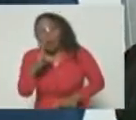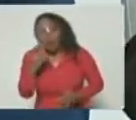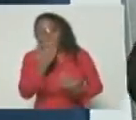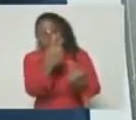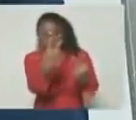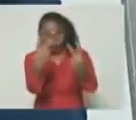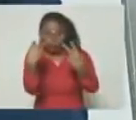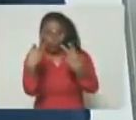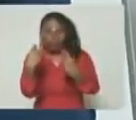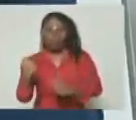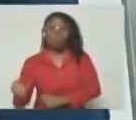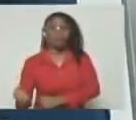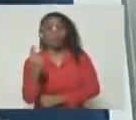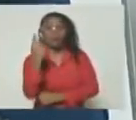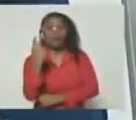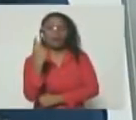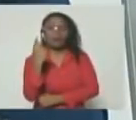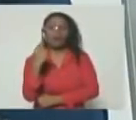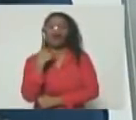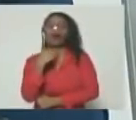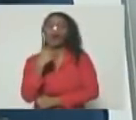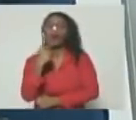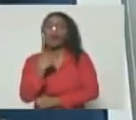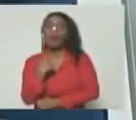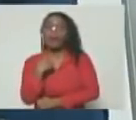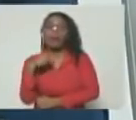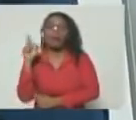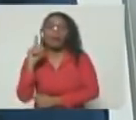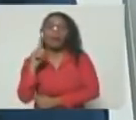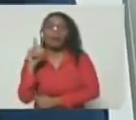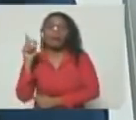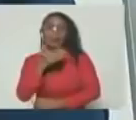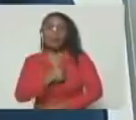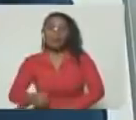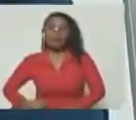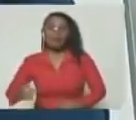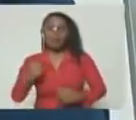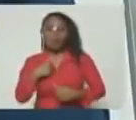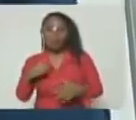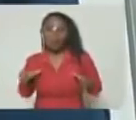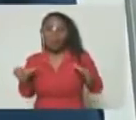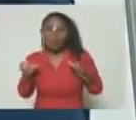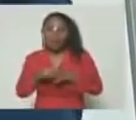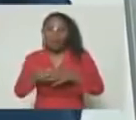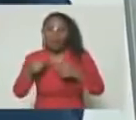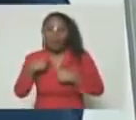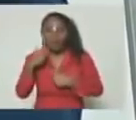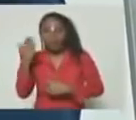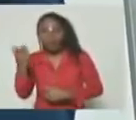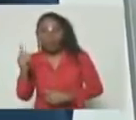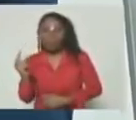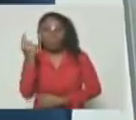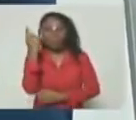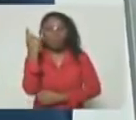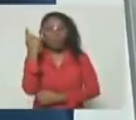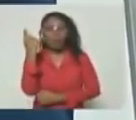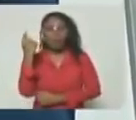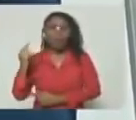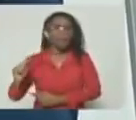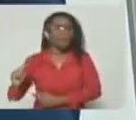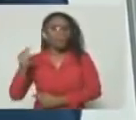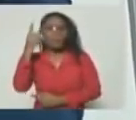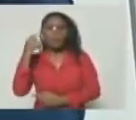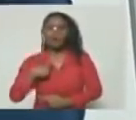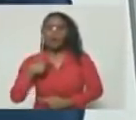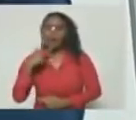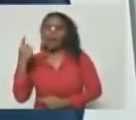la primera vez, y desmiéntame, presidente, que yo me reuní con usted, la primera vez, lo primero que le